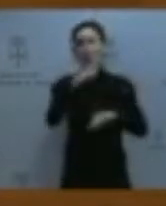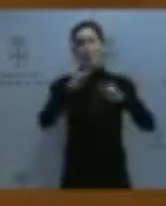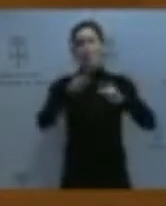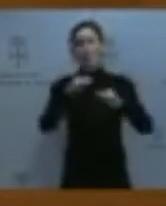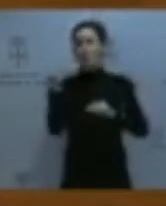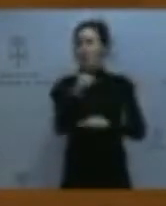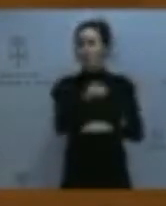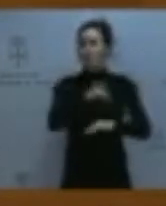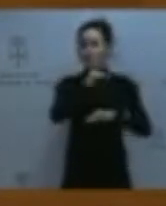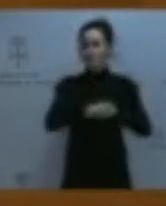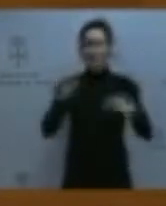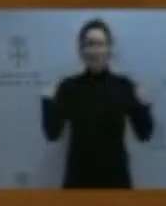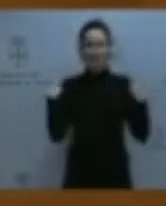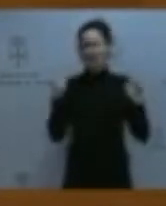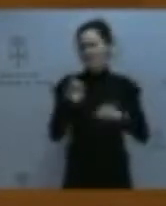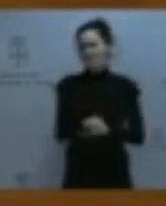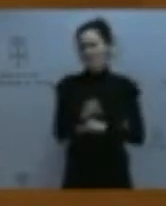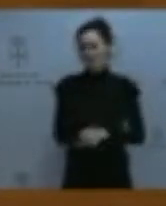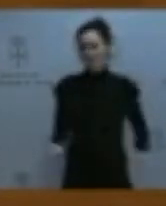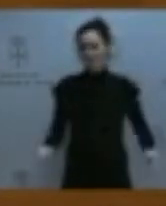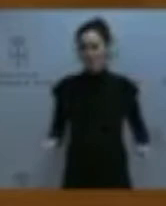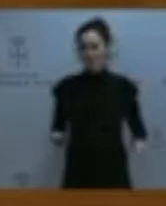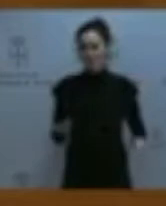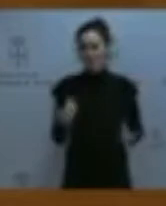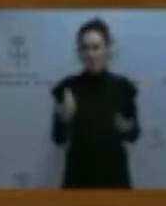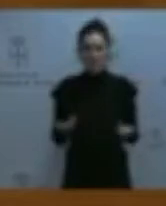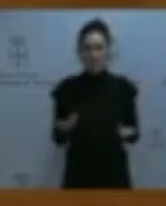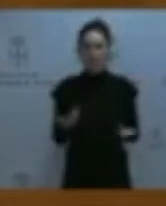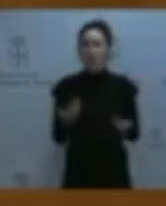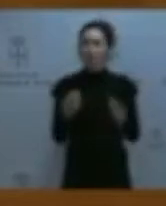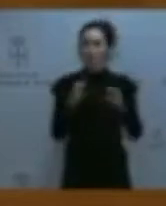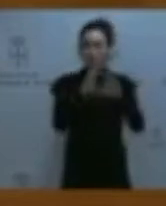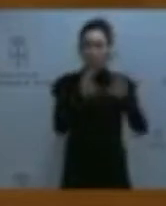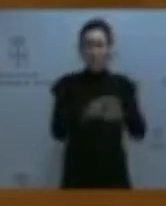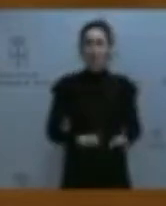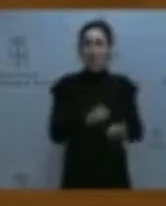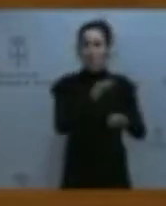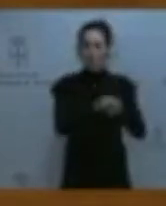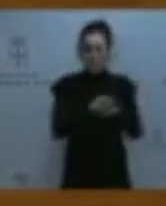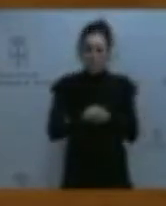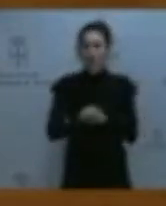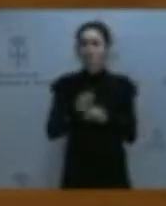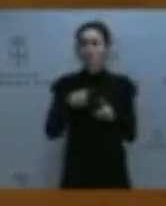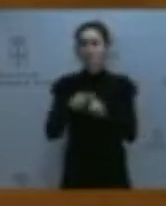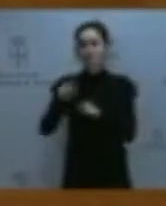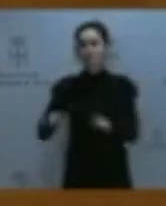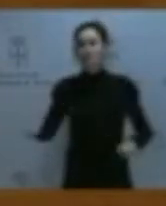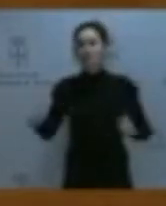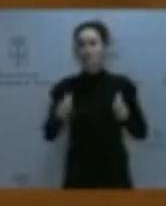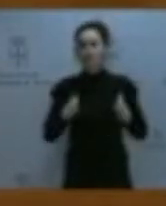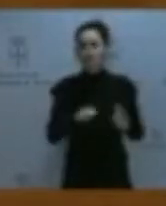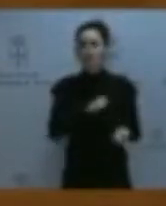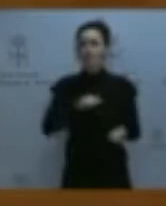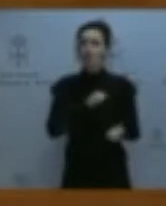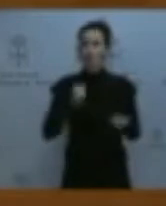hacienda pública, obligaciones que cumplen la inmensa mayoría de las empresas y también de la población de este país. Hablamos de que estos